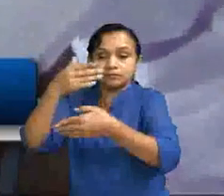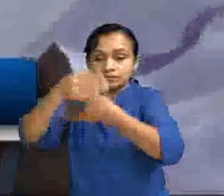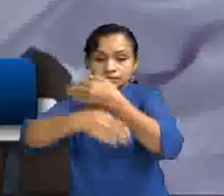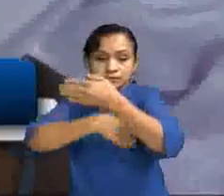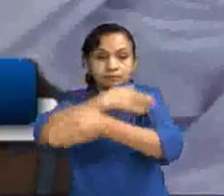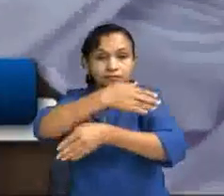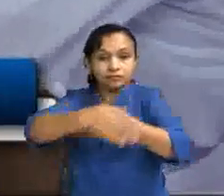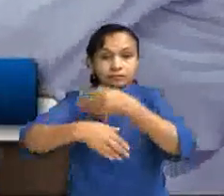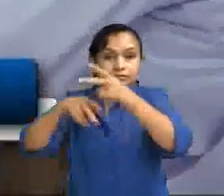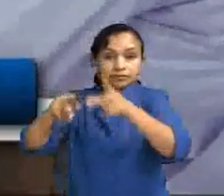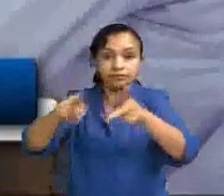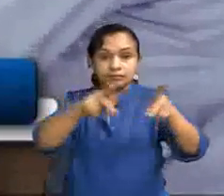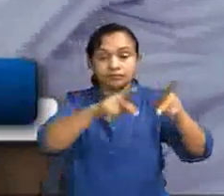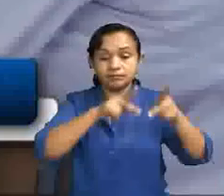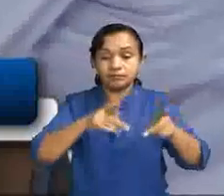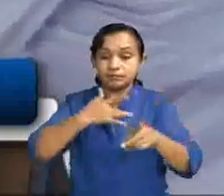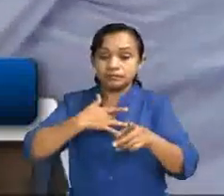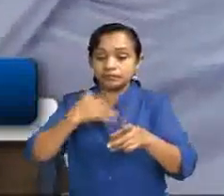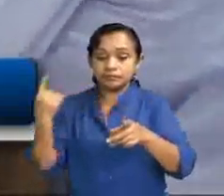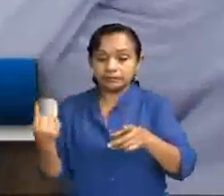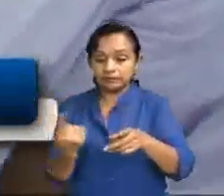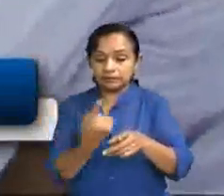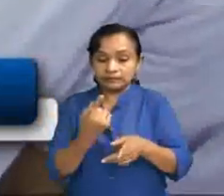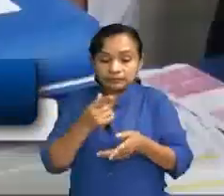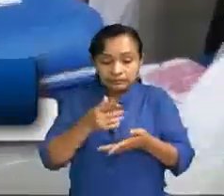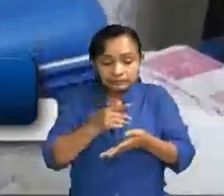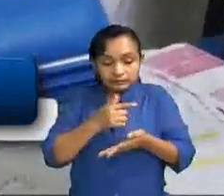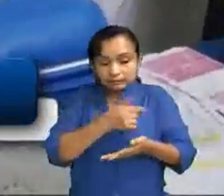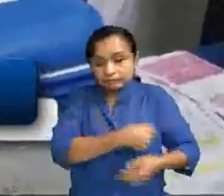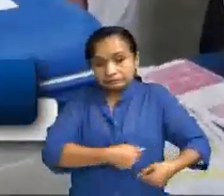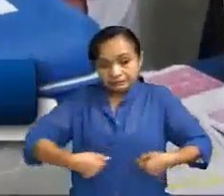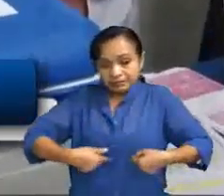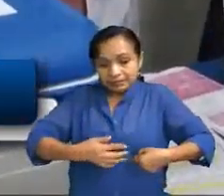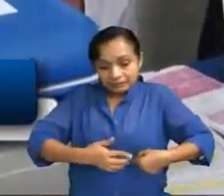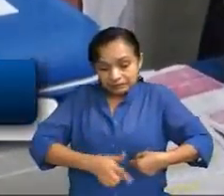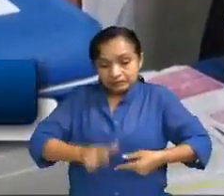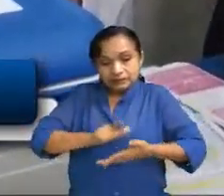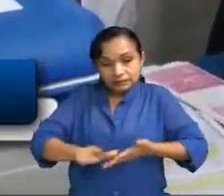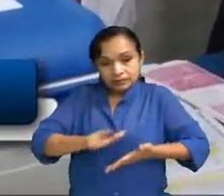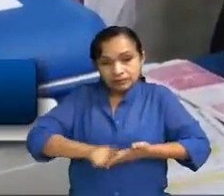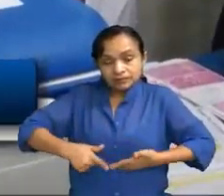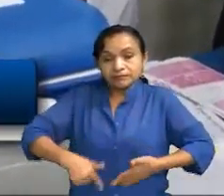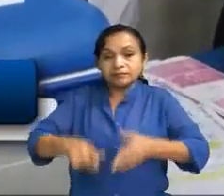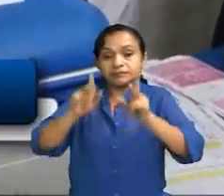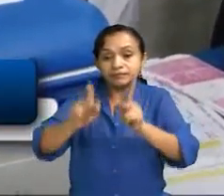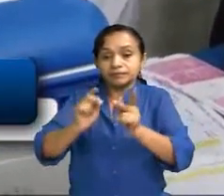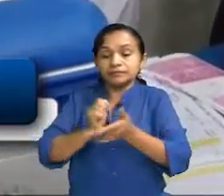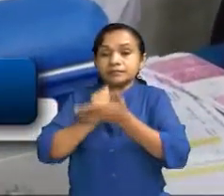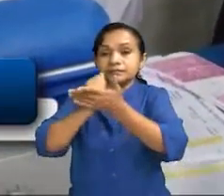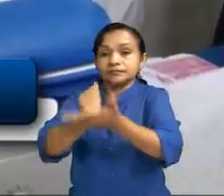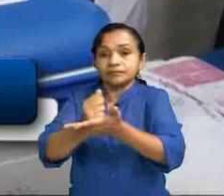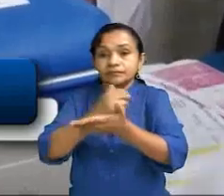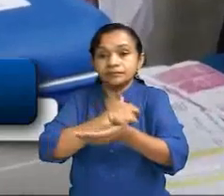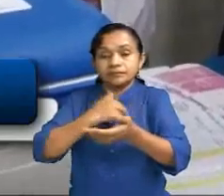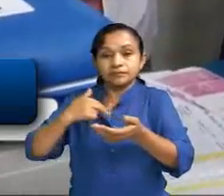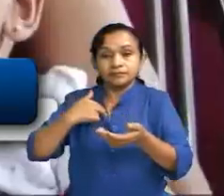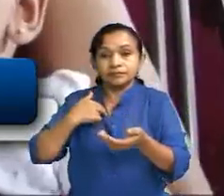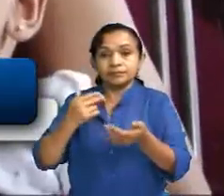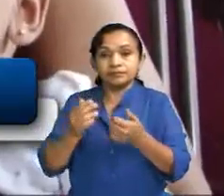la gente necesita llegar a curarse. Entonces, para así facilitar a la población y así hacer llegar